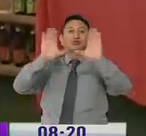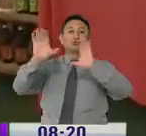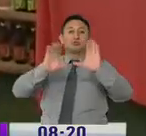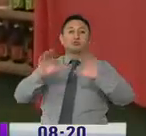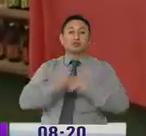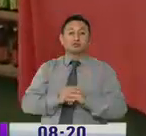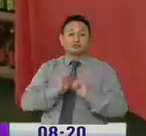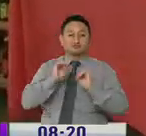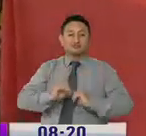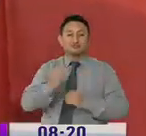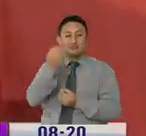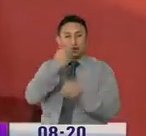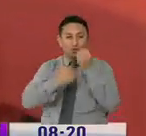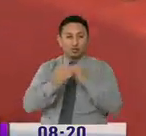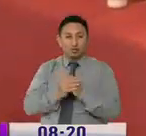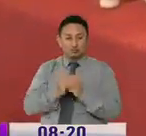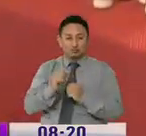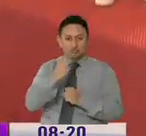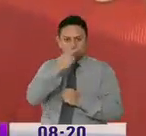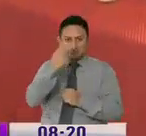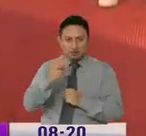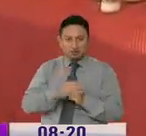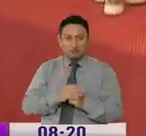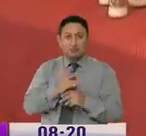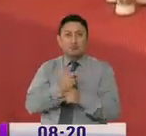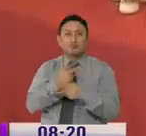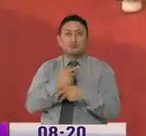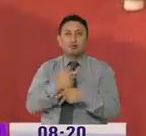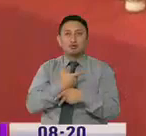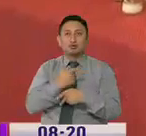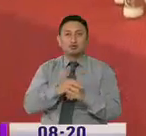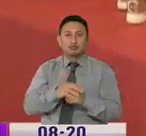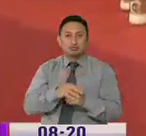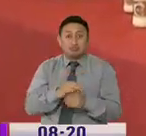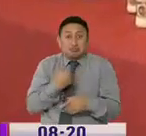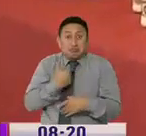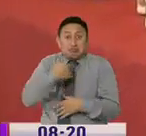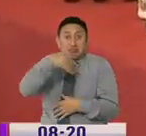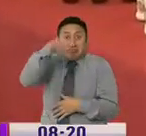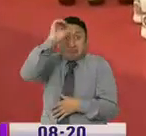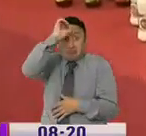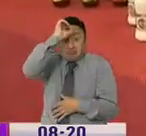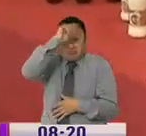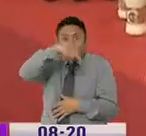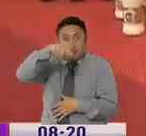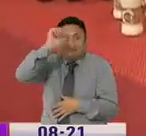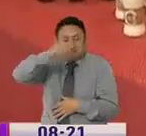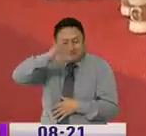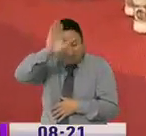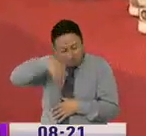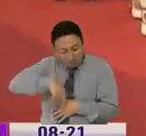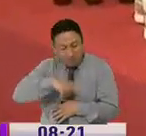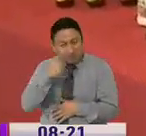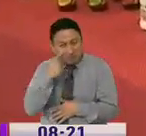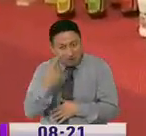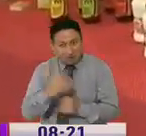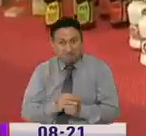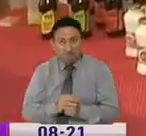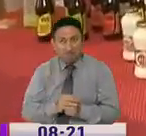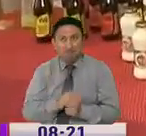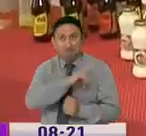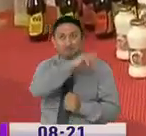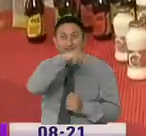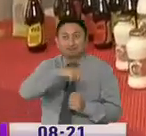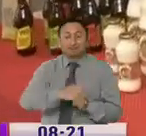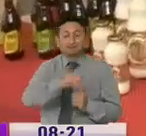de gastronomía. Usted puede encontrar aquí los productos que ni se imagina, así que usted tiene que venir y comprobarlo. Yo me encuentro ahora